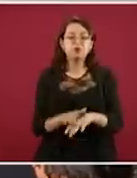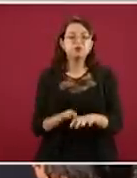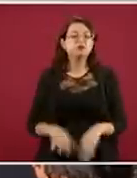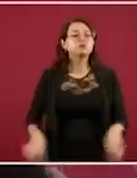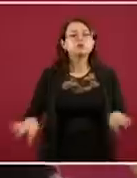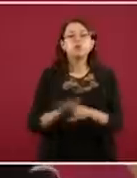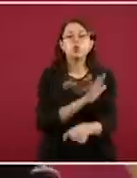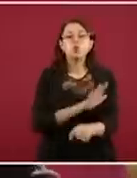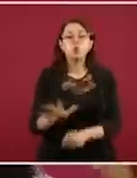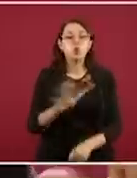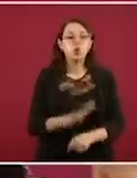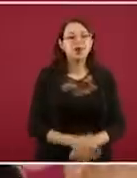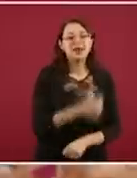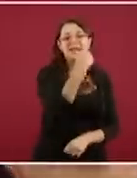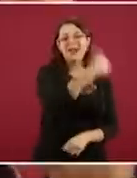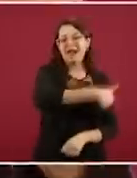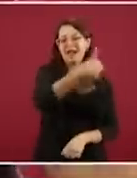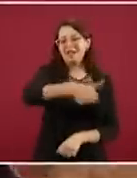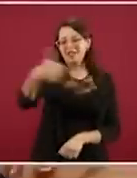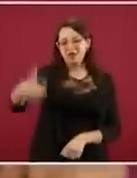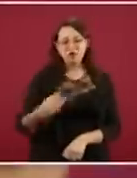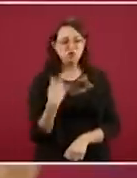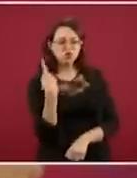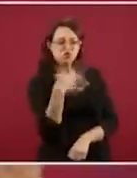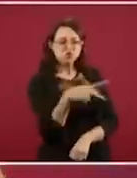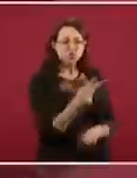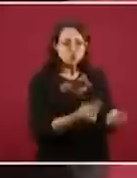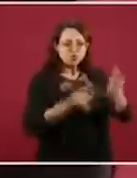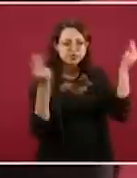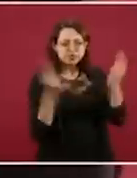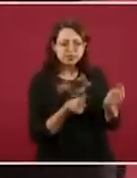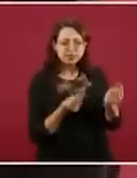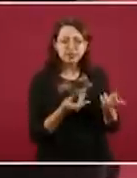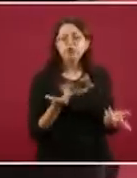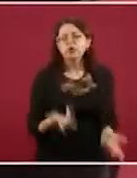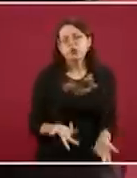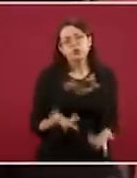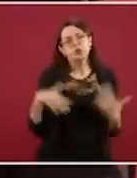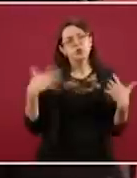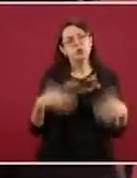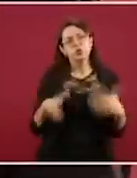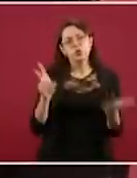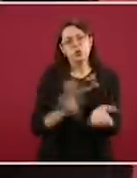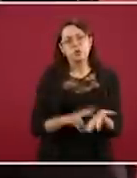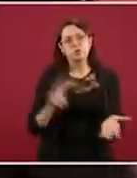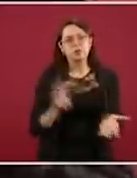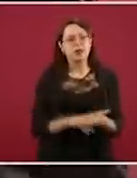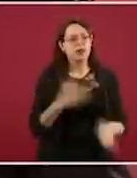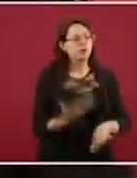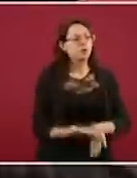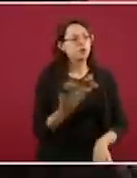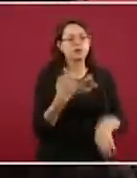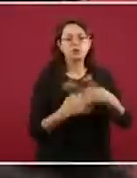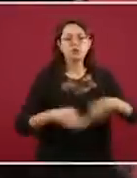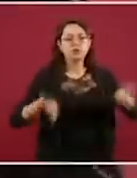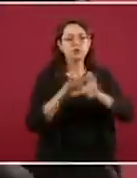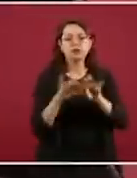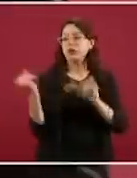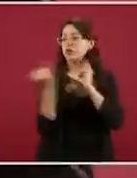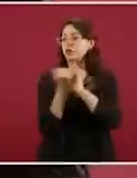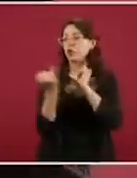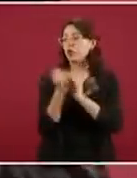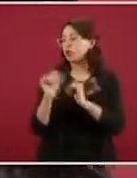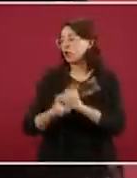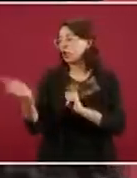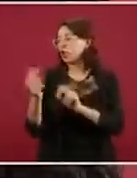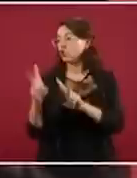necesidad de la persona, lo que nos está planteando. Es tan importante el que te lo está diciendo como una situación de